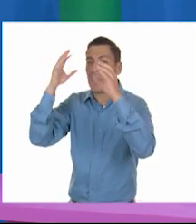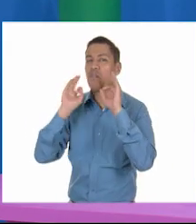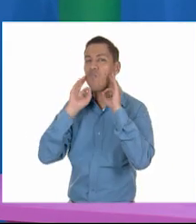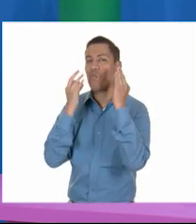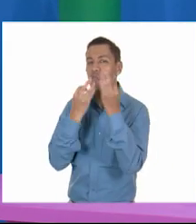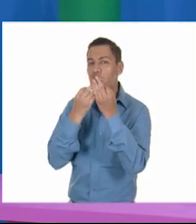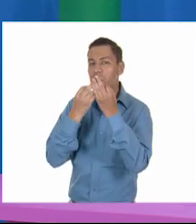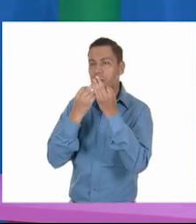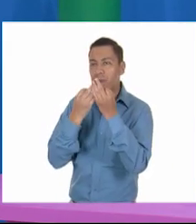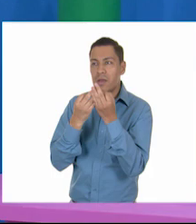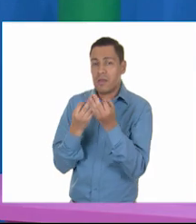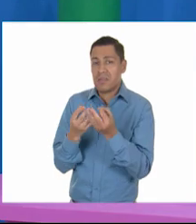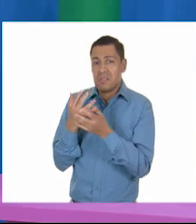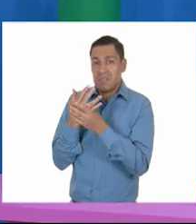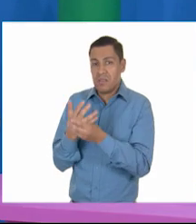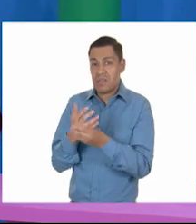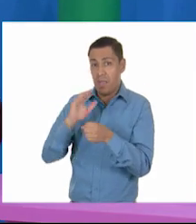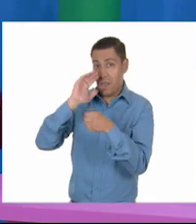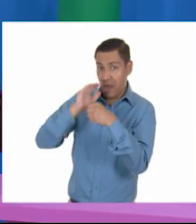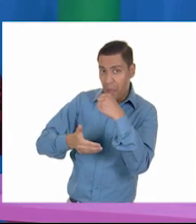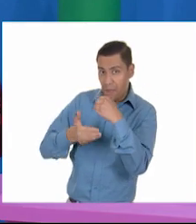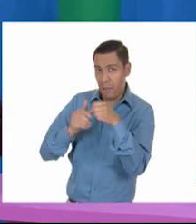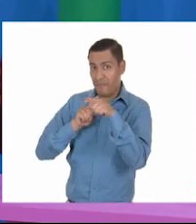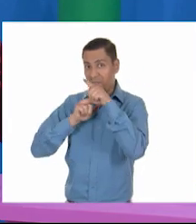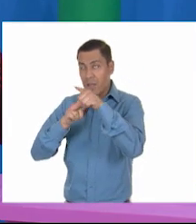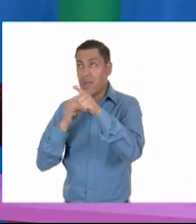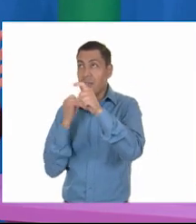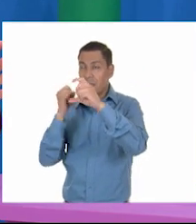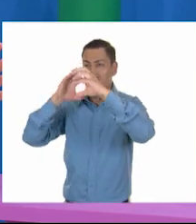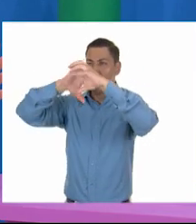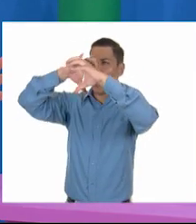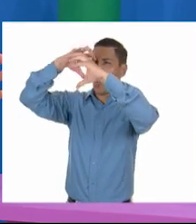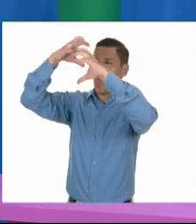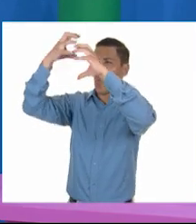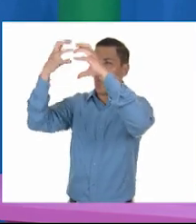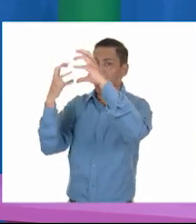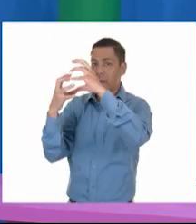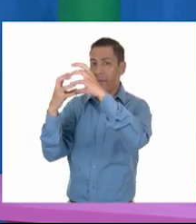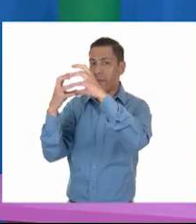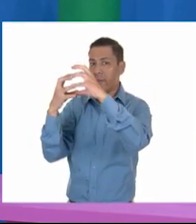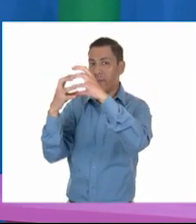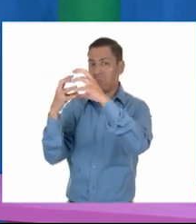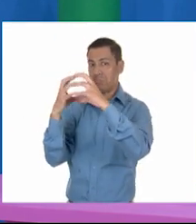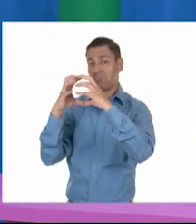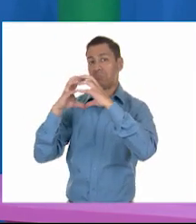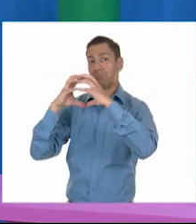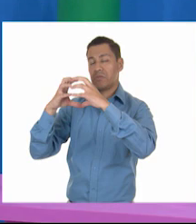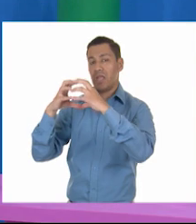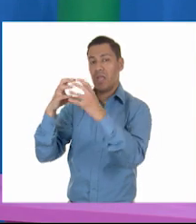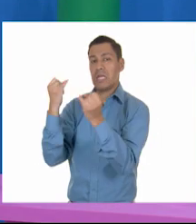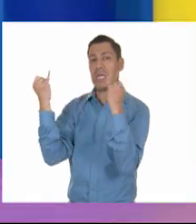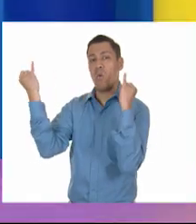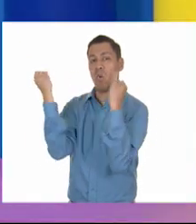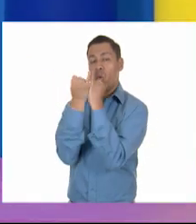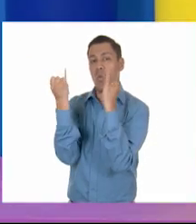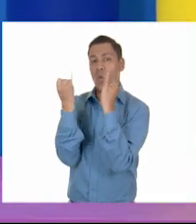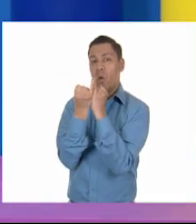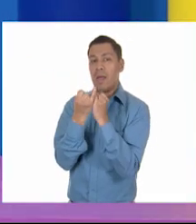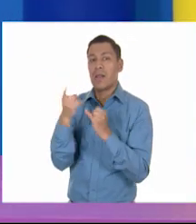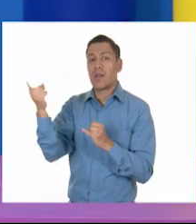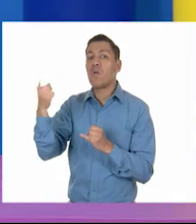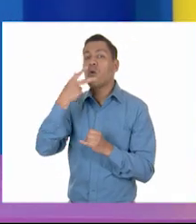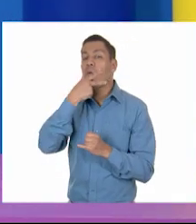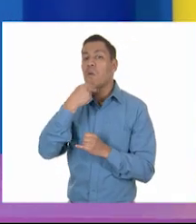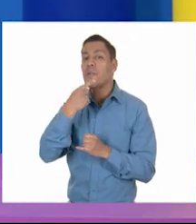sitio en particular y tampoco termina en ningún sitio en especial. Toda esa parte la dejó igualita, Raulito. Ay, sí es cierto.